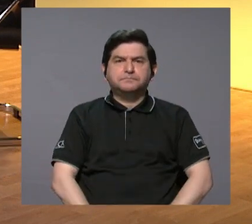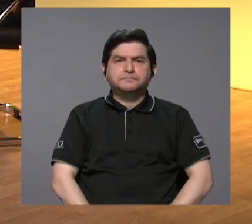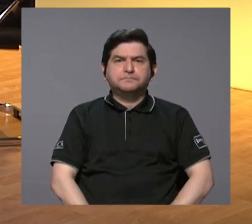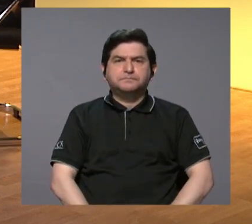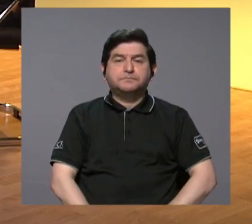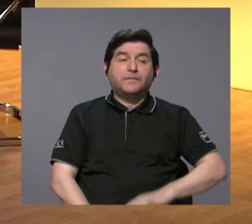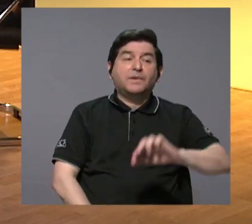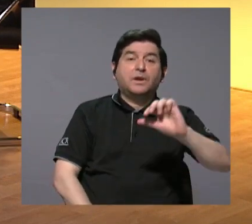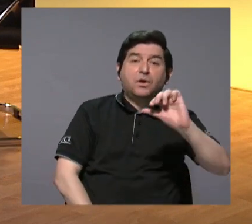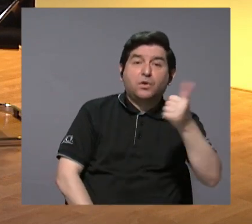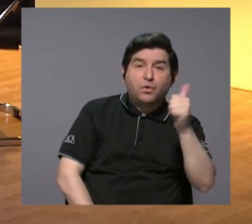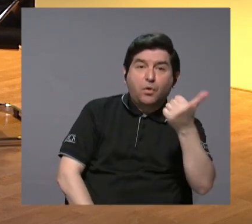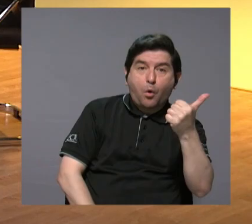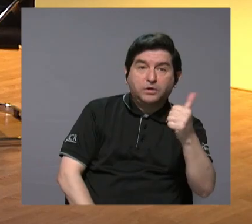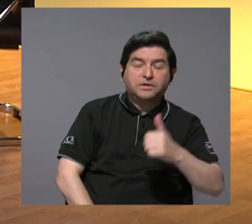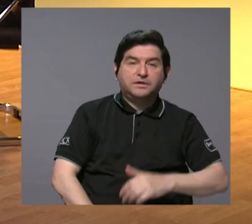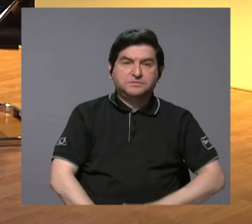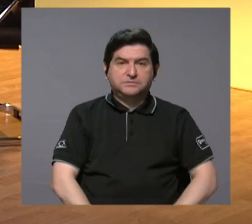Otras,